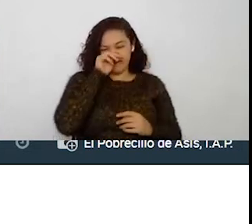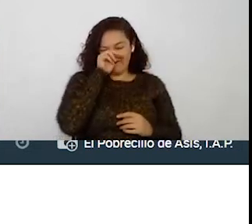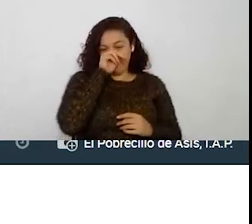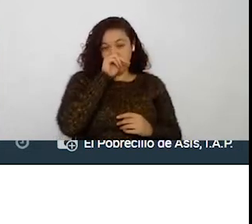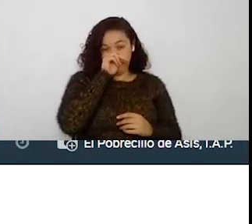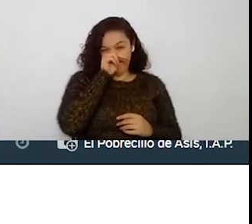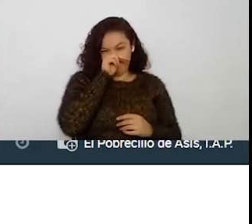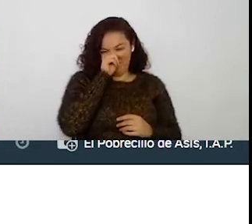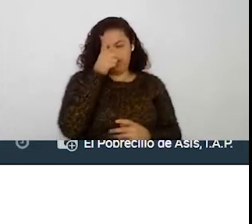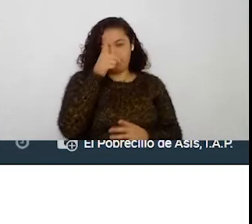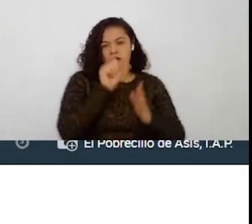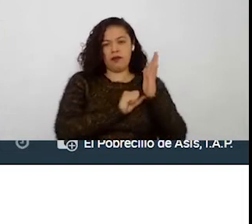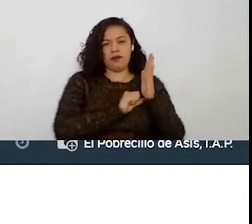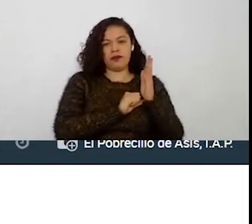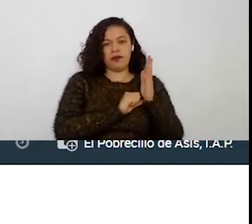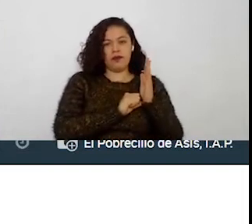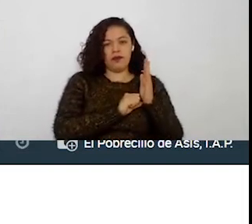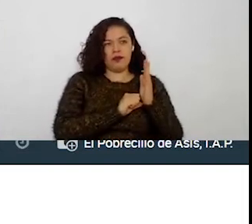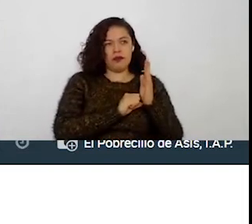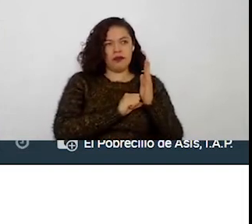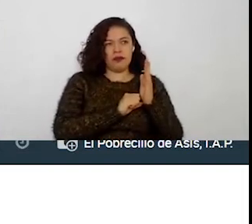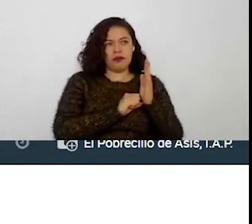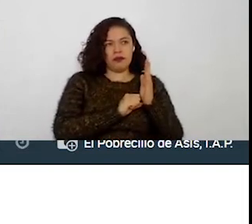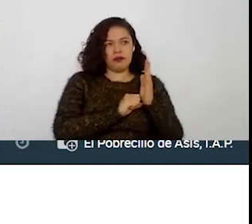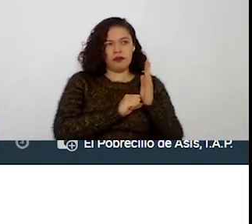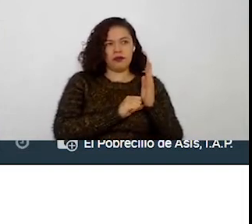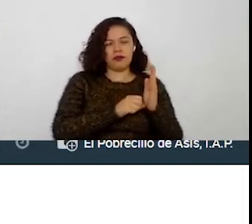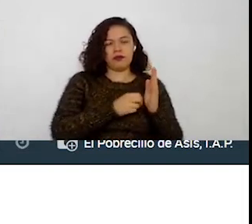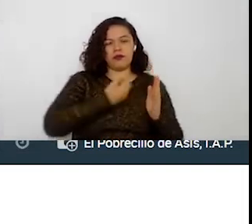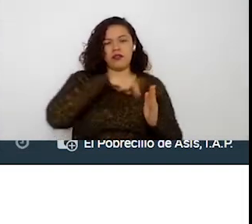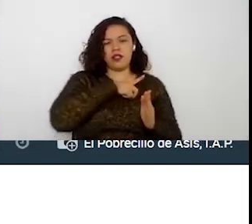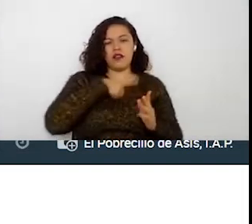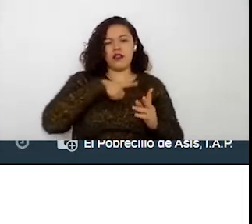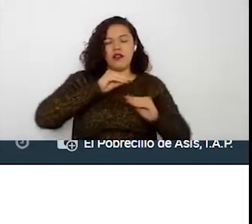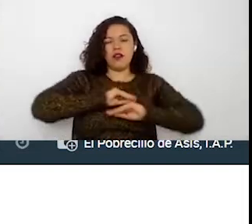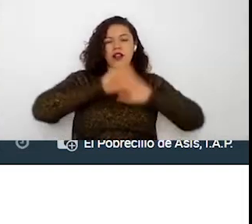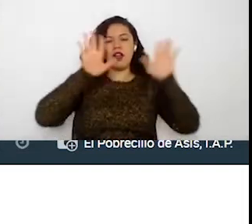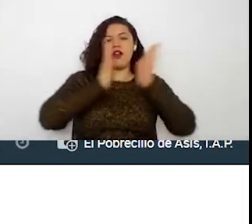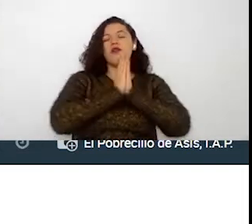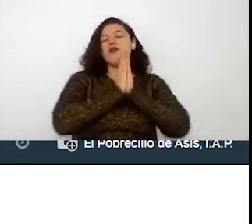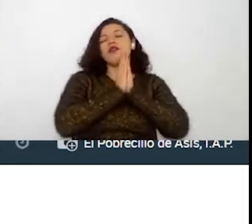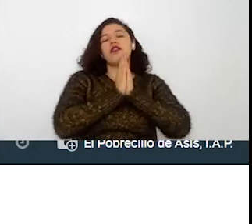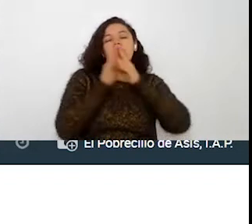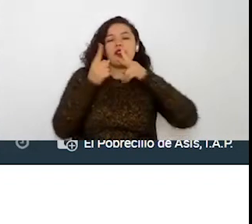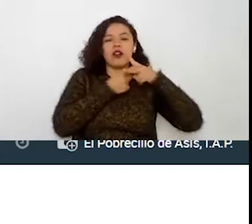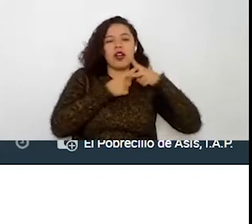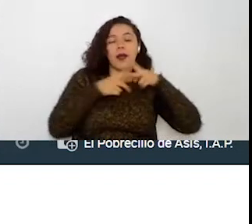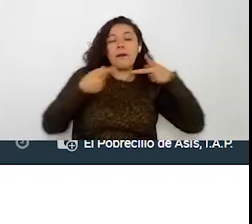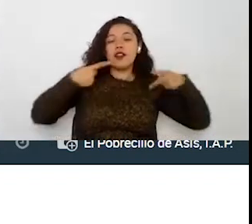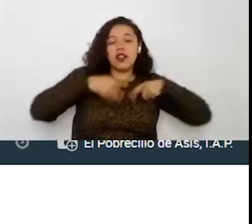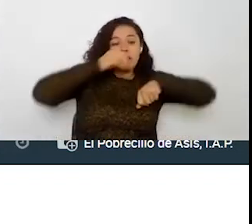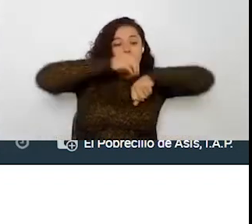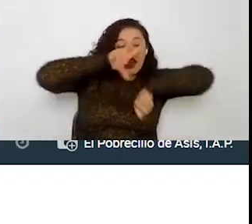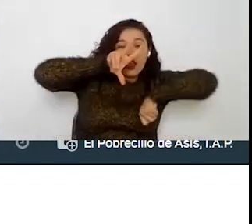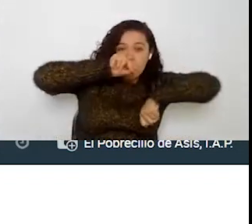al mes ahí lo tenemos y tenemos que tener claro por favor que no se van a contabilizar personas sino